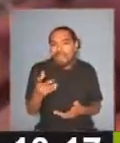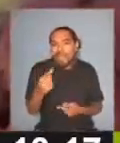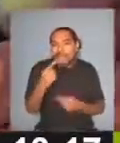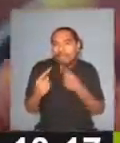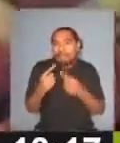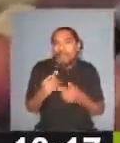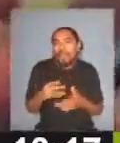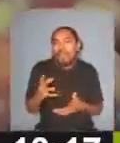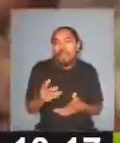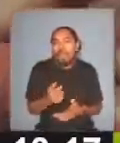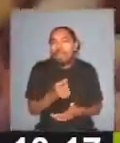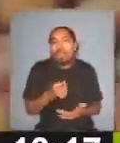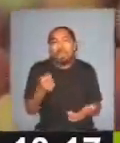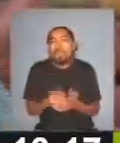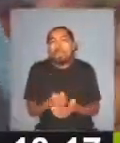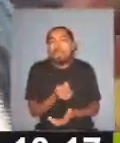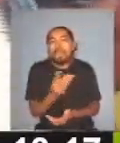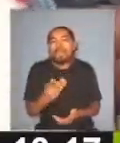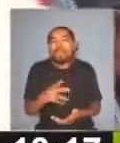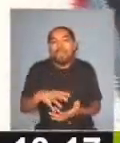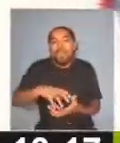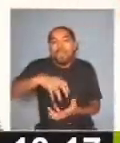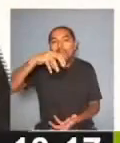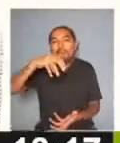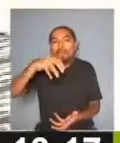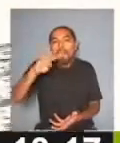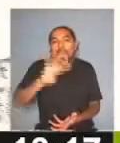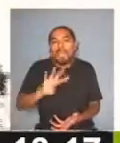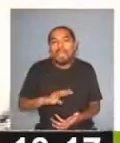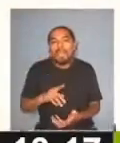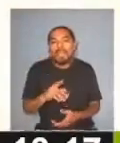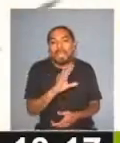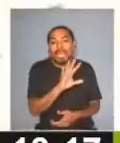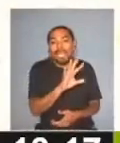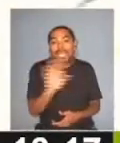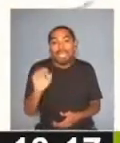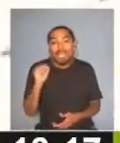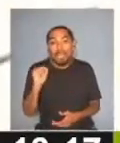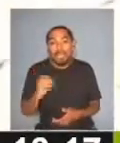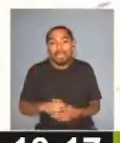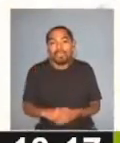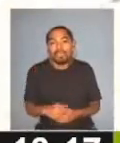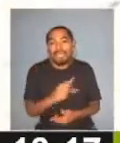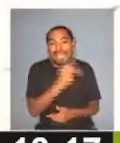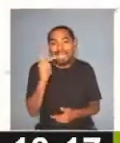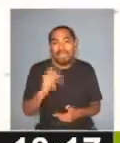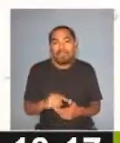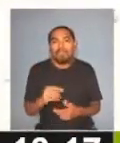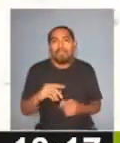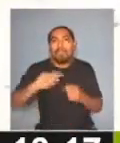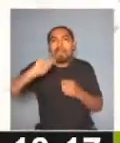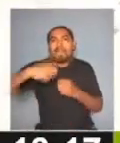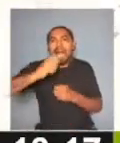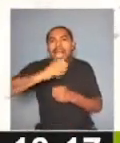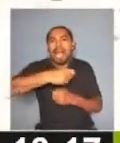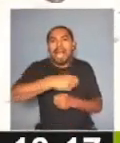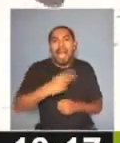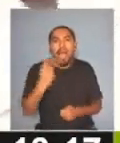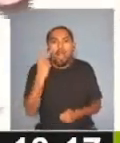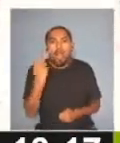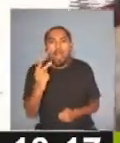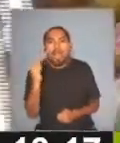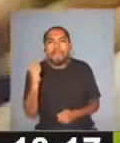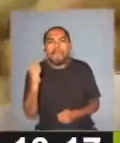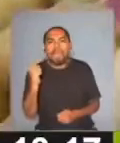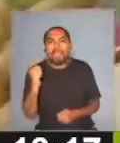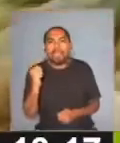papayas por ejemplo 500 pesos el kilo 500 pesos el kilo la banana la banana 2000 De dónde viene esta banana